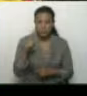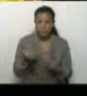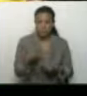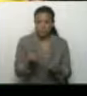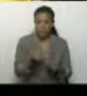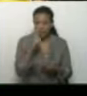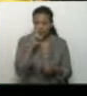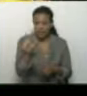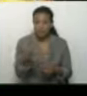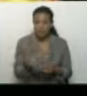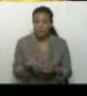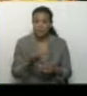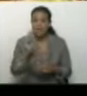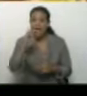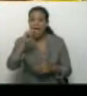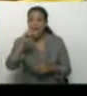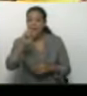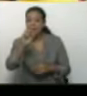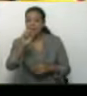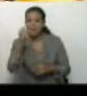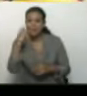Urdaneta. Andrés Rincón,